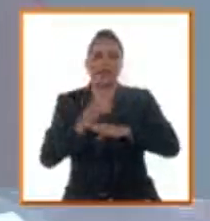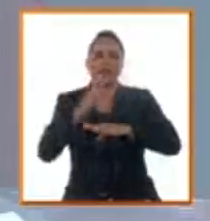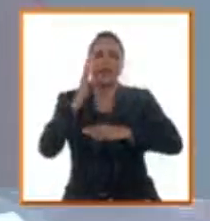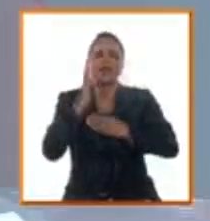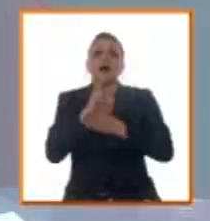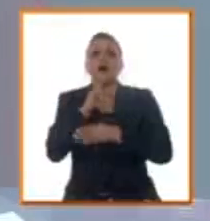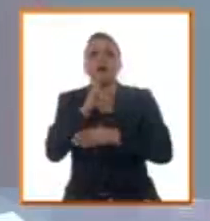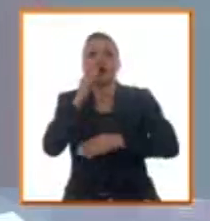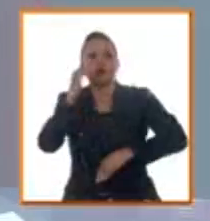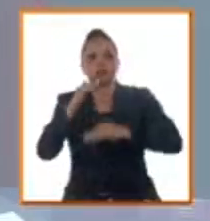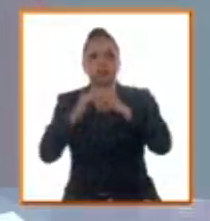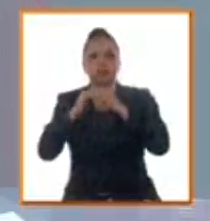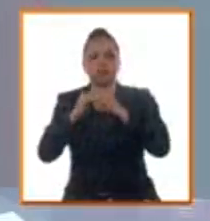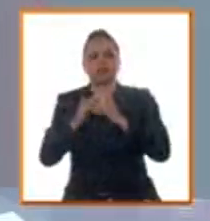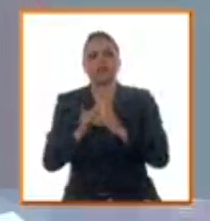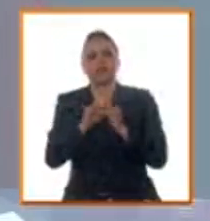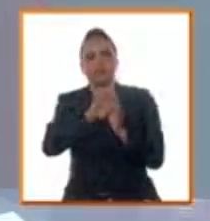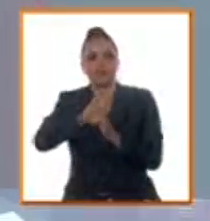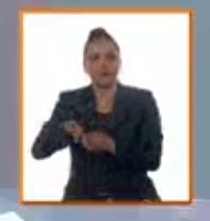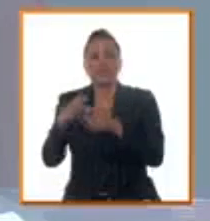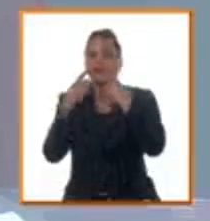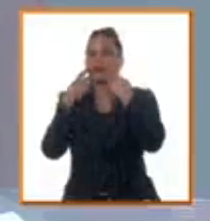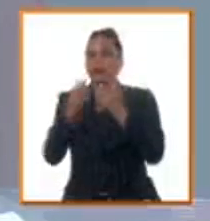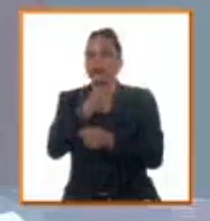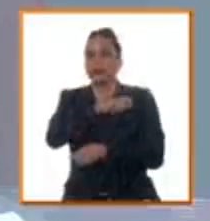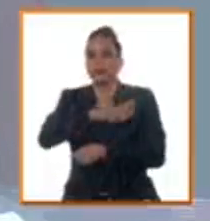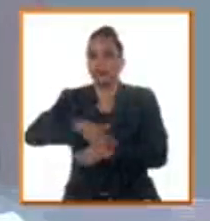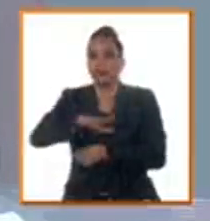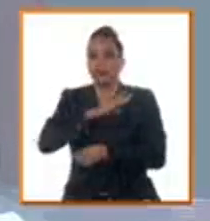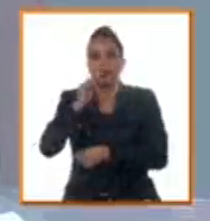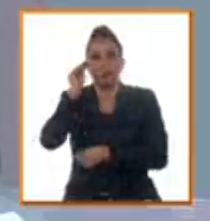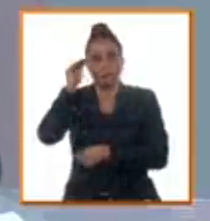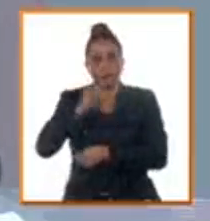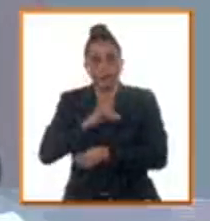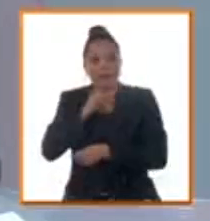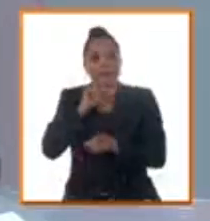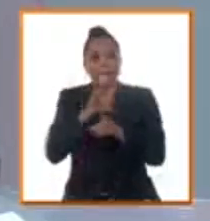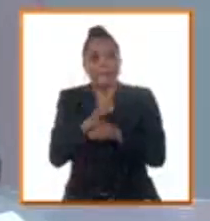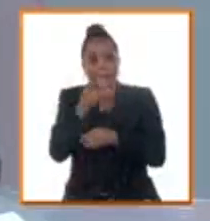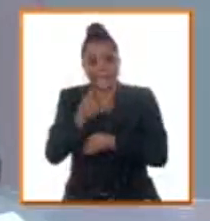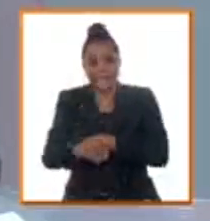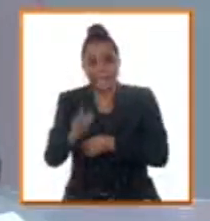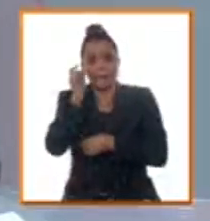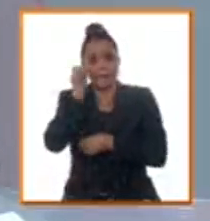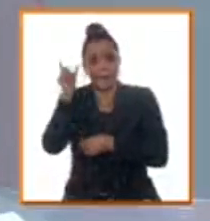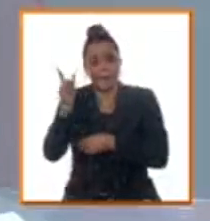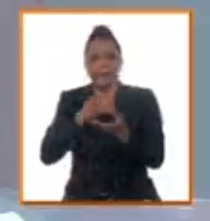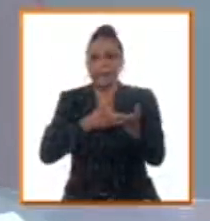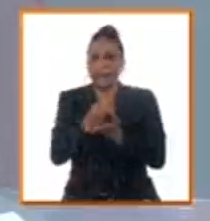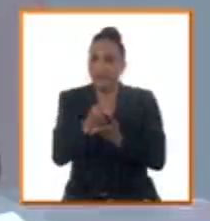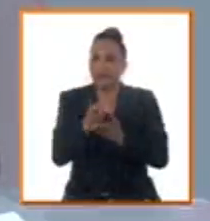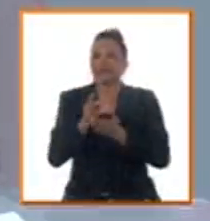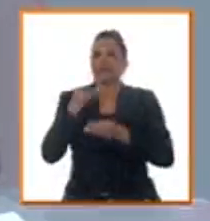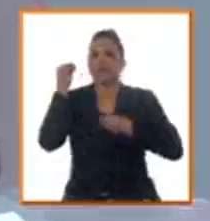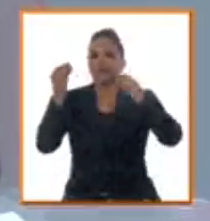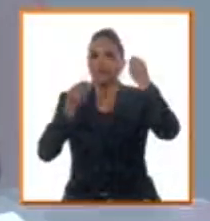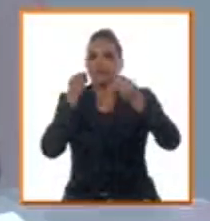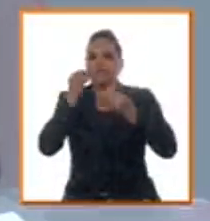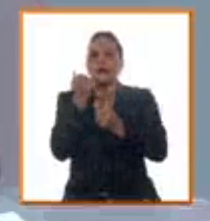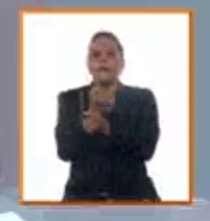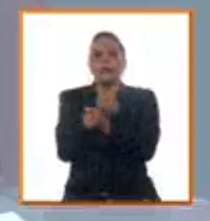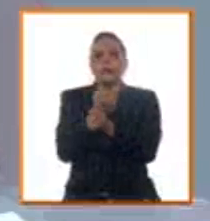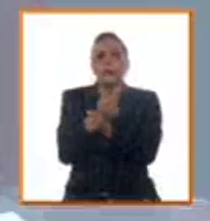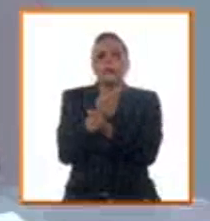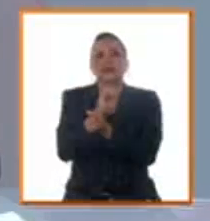importante también que el pueblo conozca que a partir de estas experiencias se continúan actualizando los estudios que ha hecho de peligro,